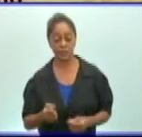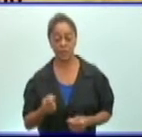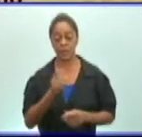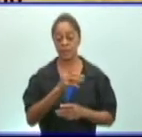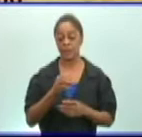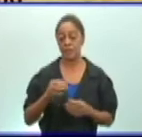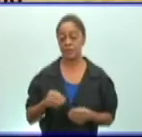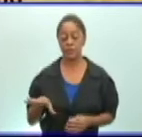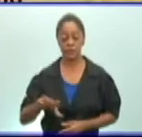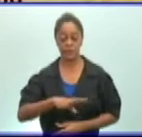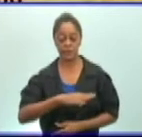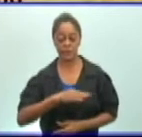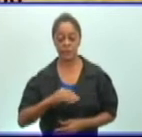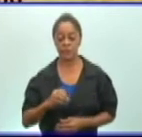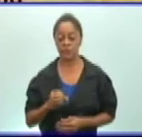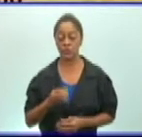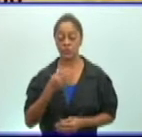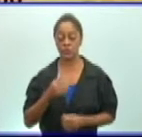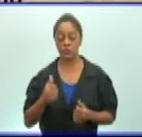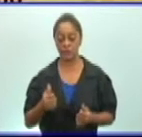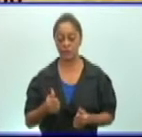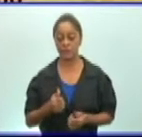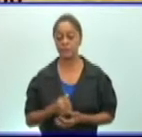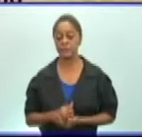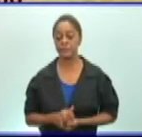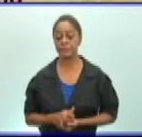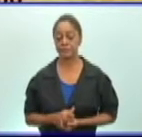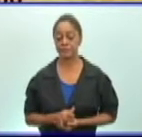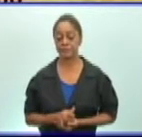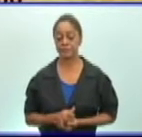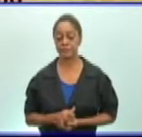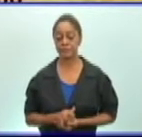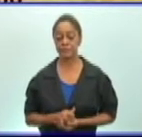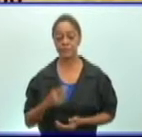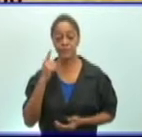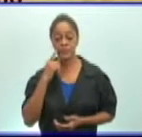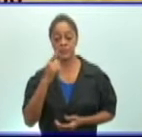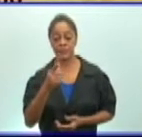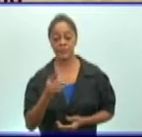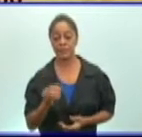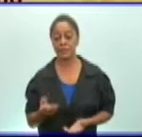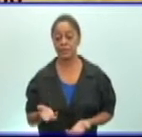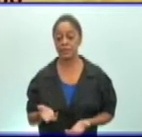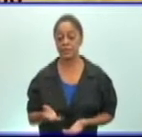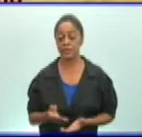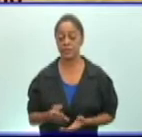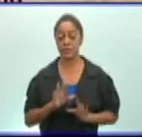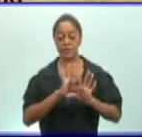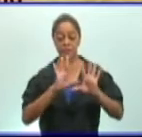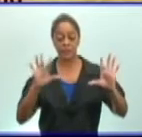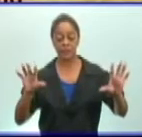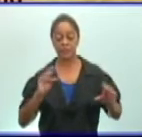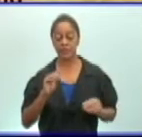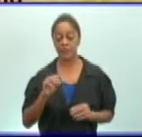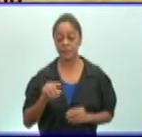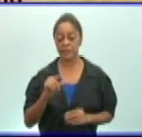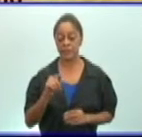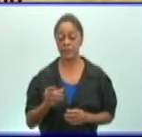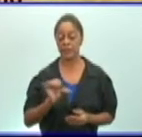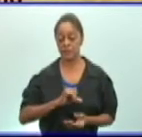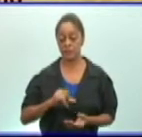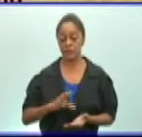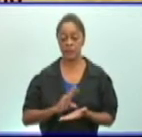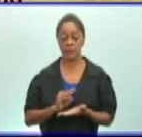ni toda esa fertilidad que había generado Egipto. En la lámina tienen precisamente ese esquema que les decía, que también lo tienen en el libro de